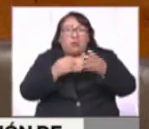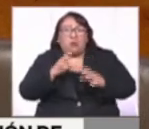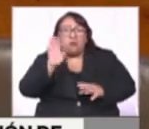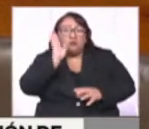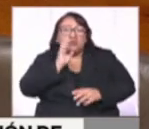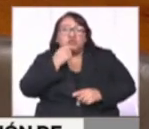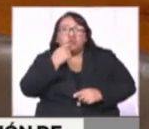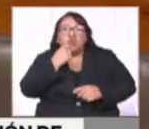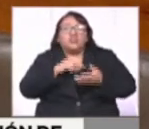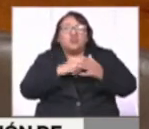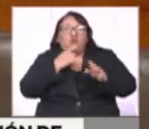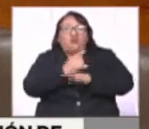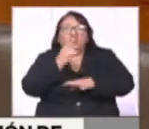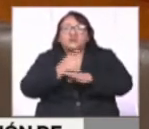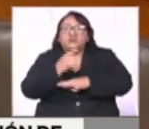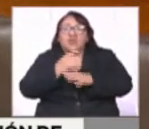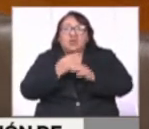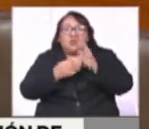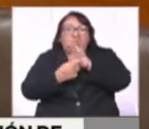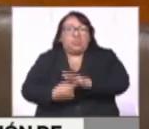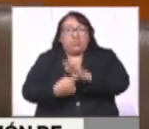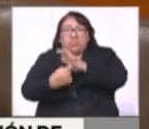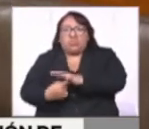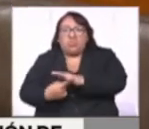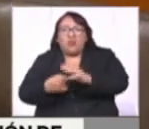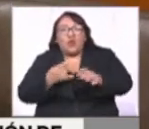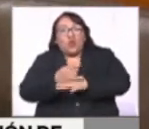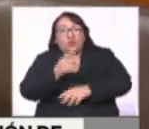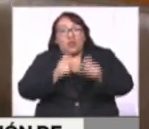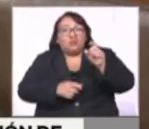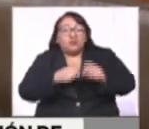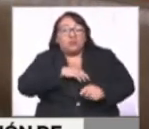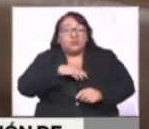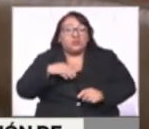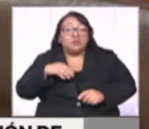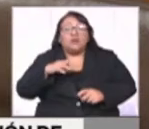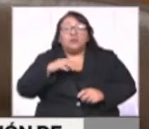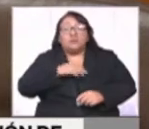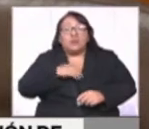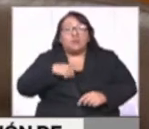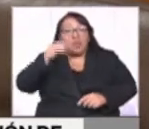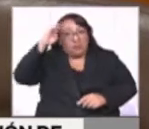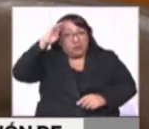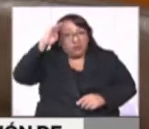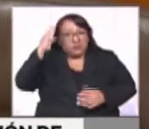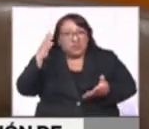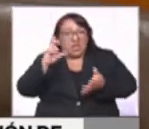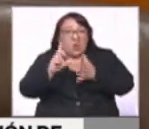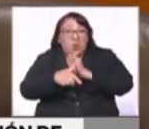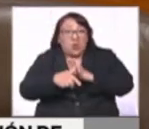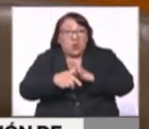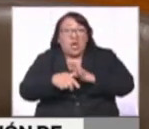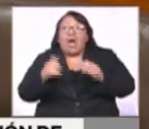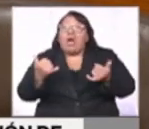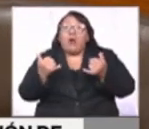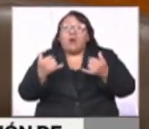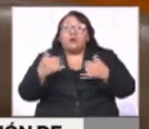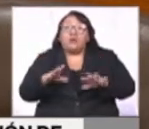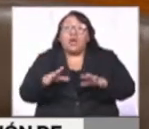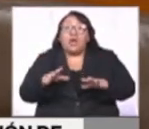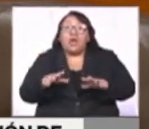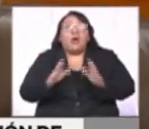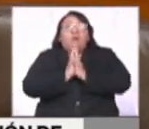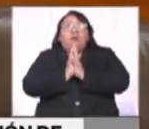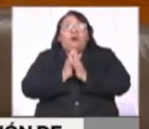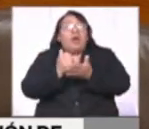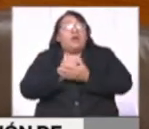vociferan ofensas y humillaciones contra nuestros miembros de la Policía Nacional. Y de pronto quieren que la policía tenga